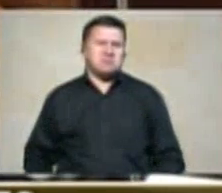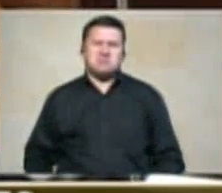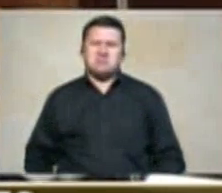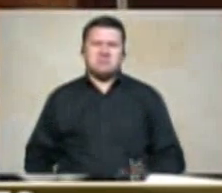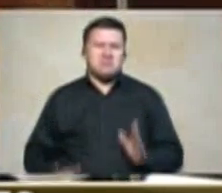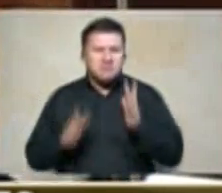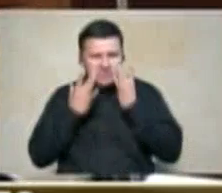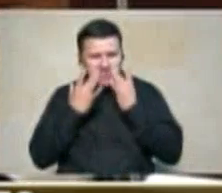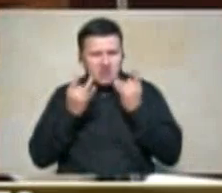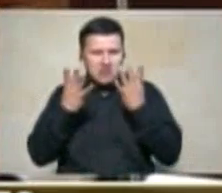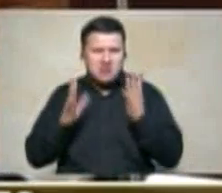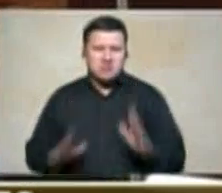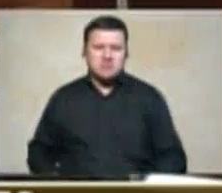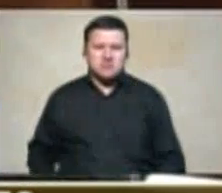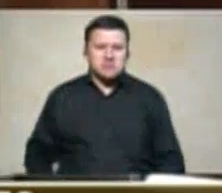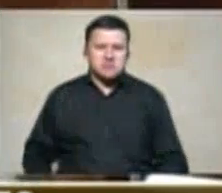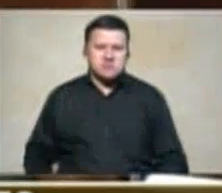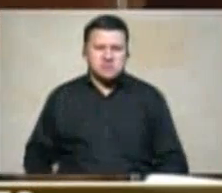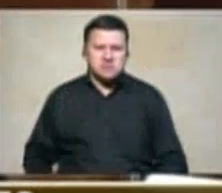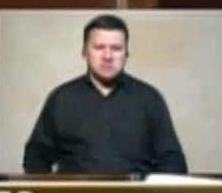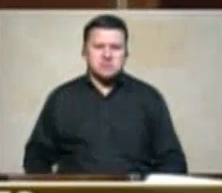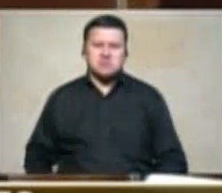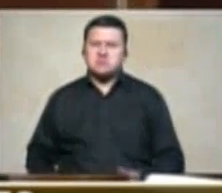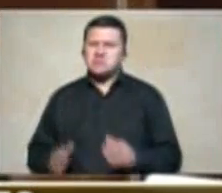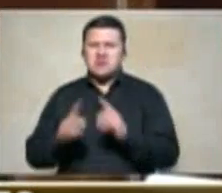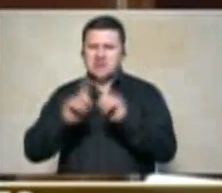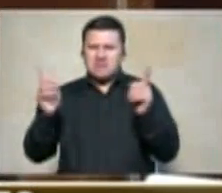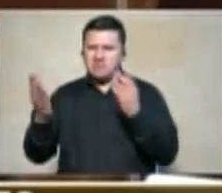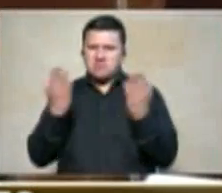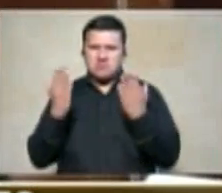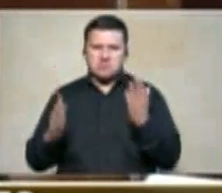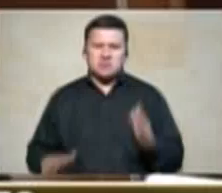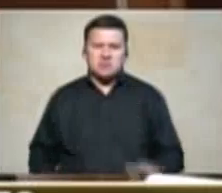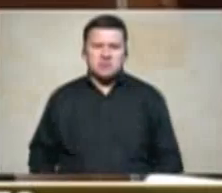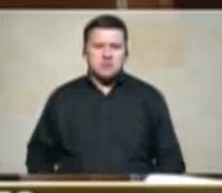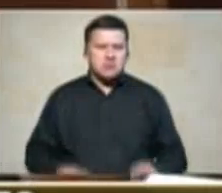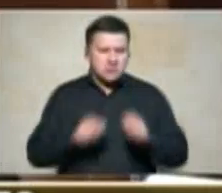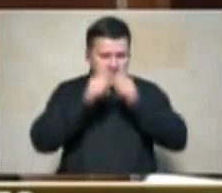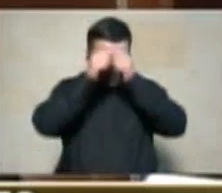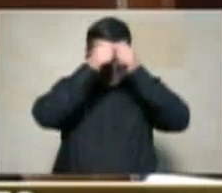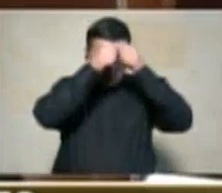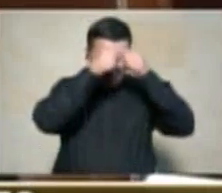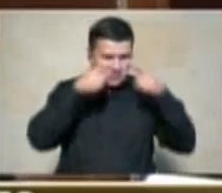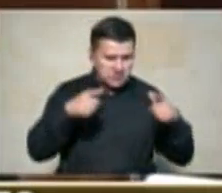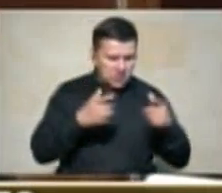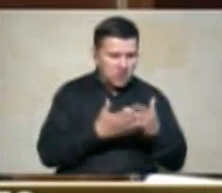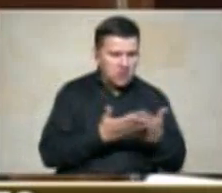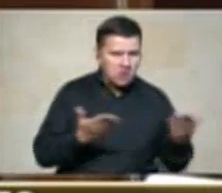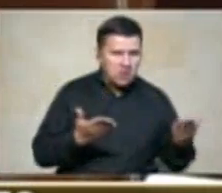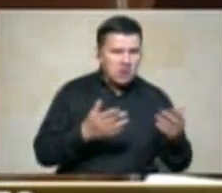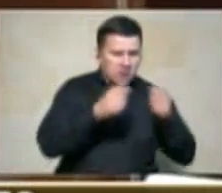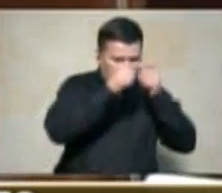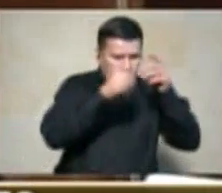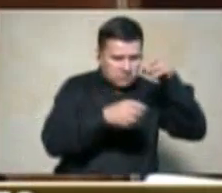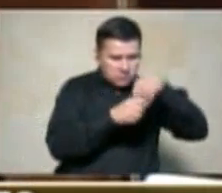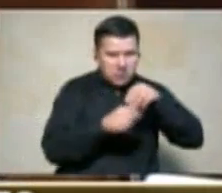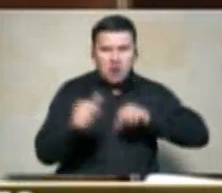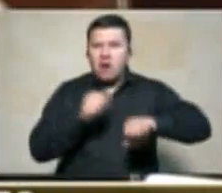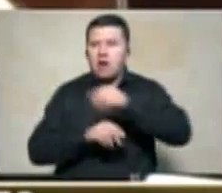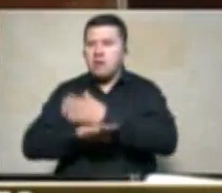diferencia entre el estado de cosas antes de la restitución de tierras y el estado de cosas hoy.